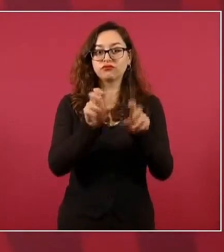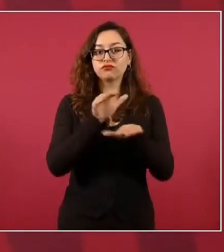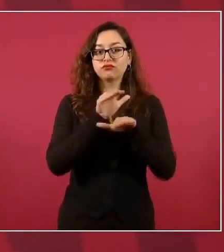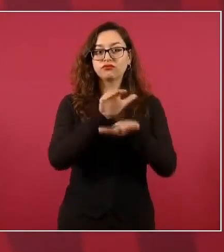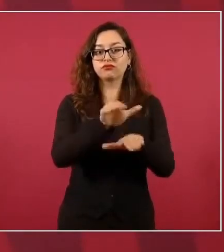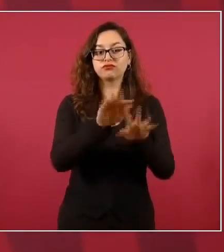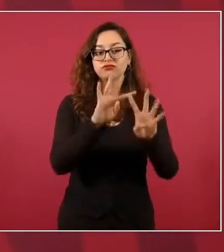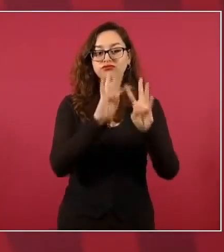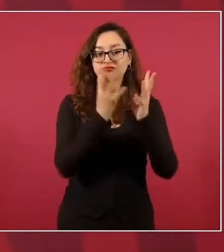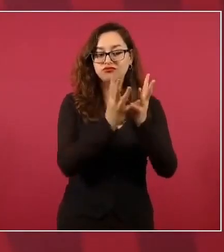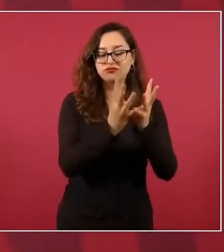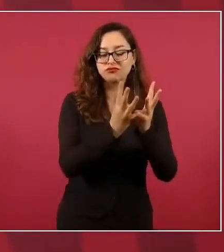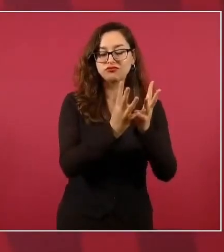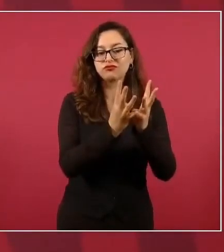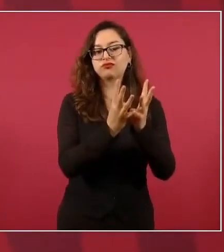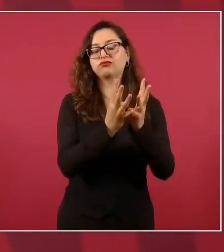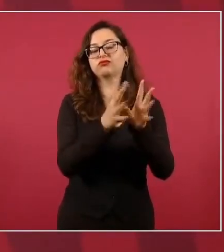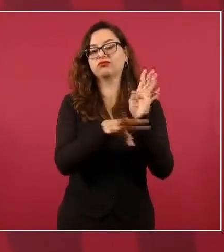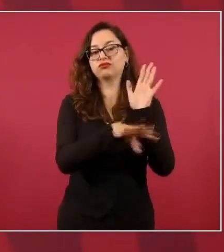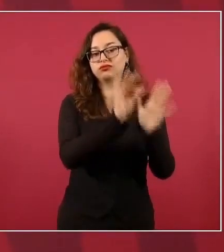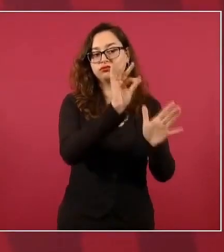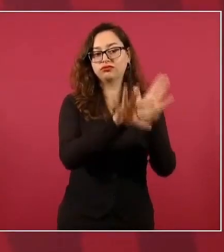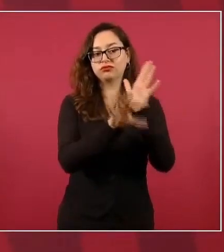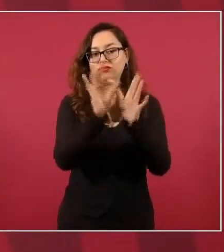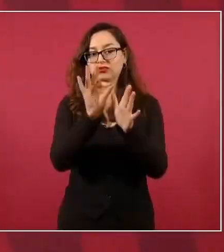de los consejeros.